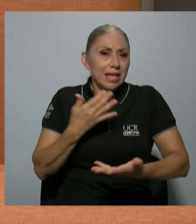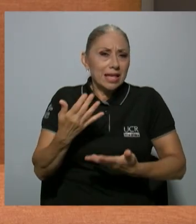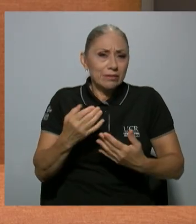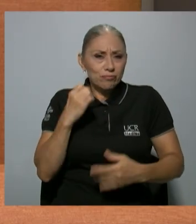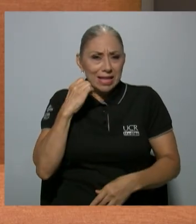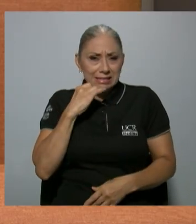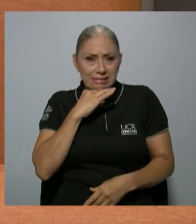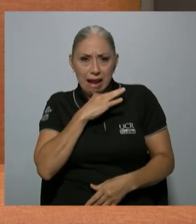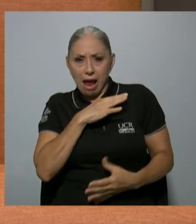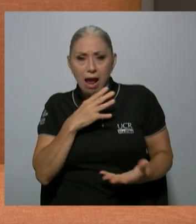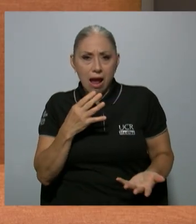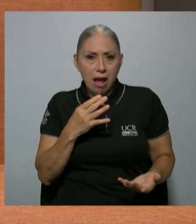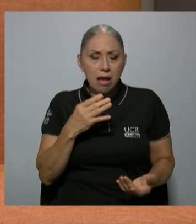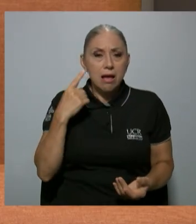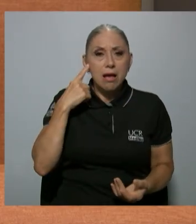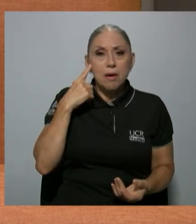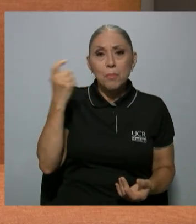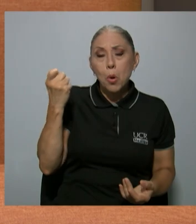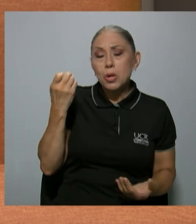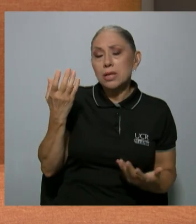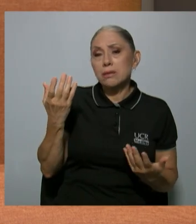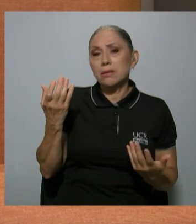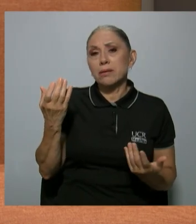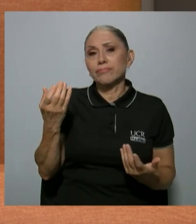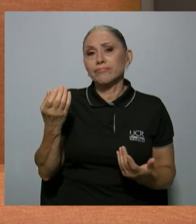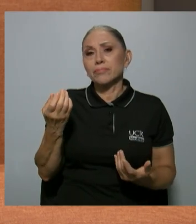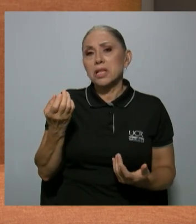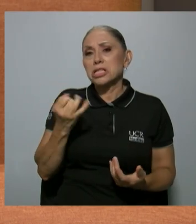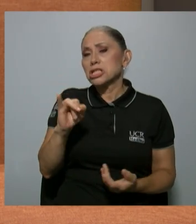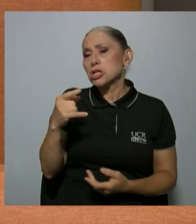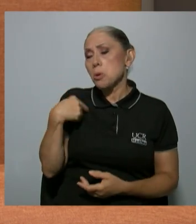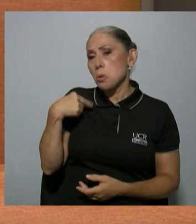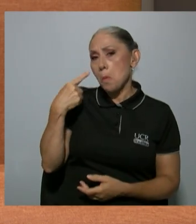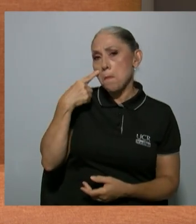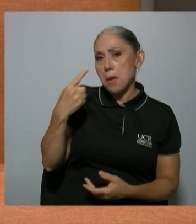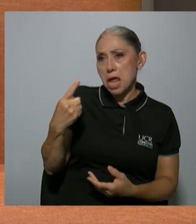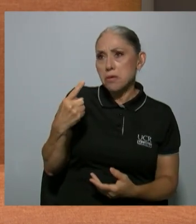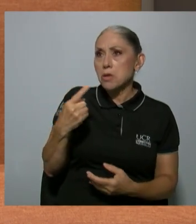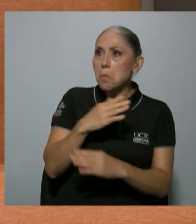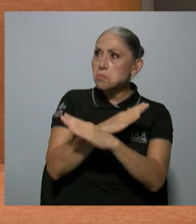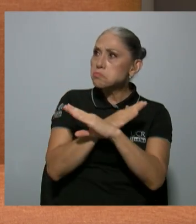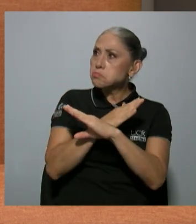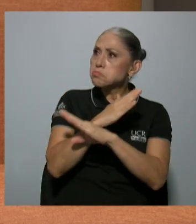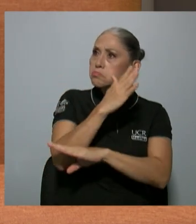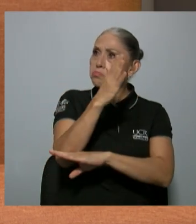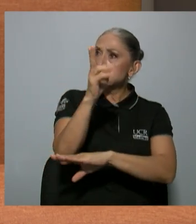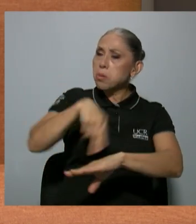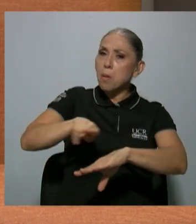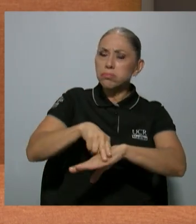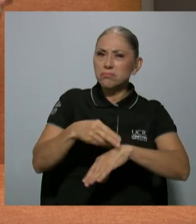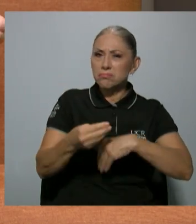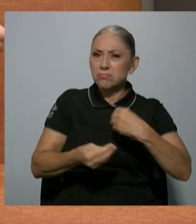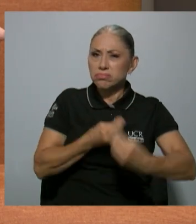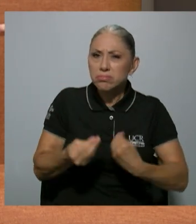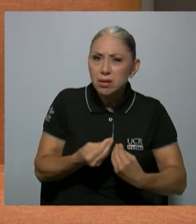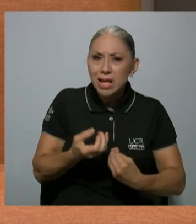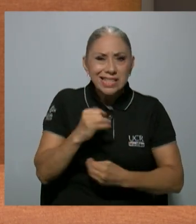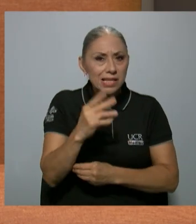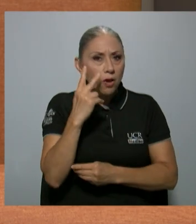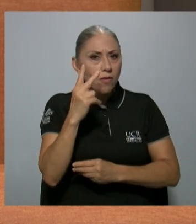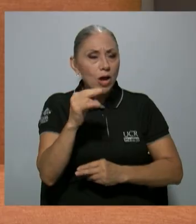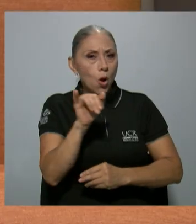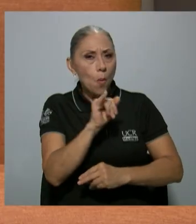extraños, porque si uno lo ve como desde el ecologismo no tiene sentido, y si lo ves como un negocio tampoco tiene